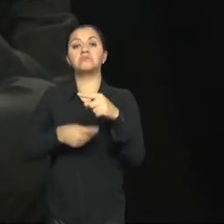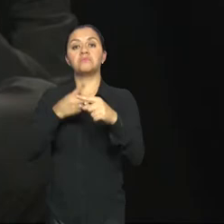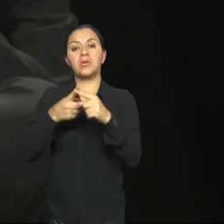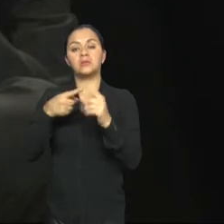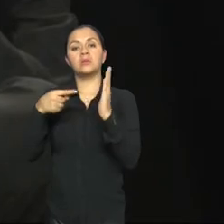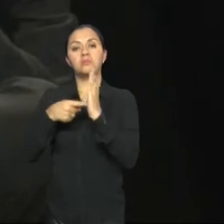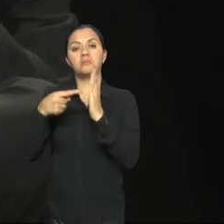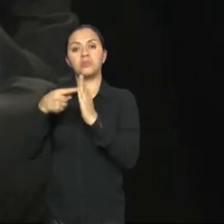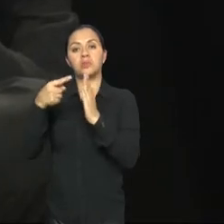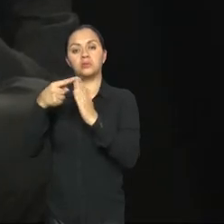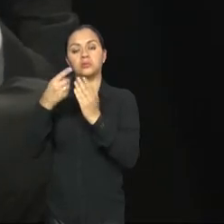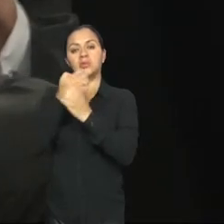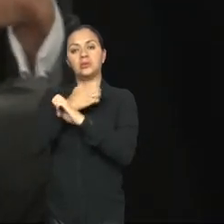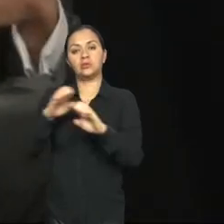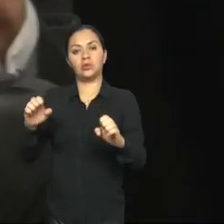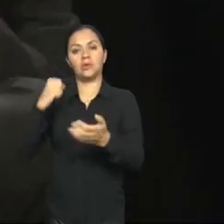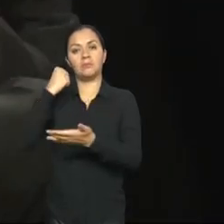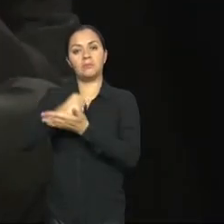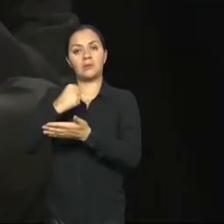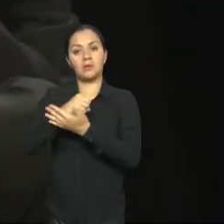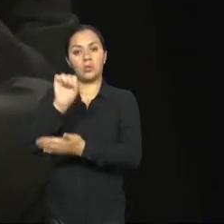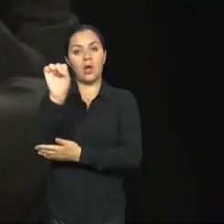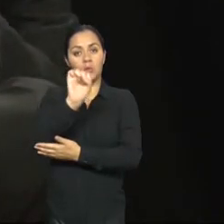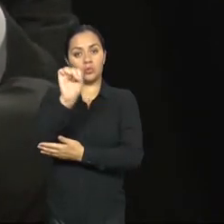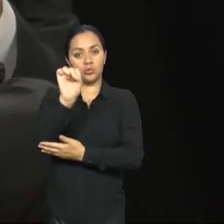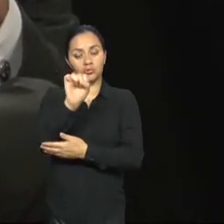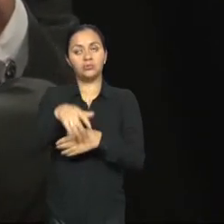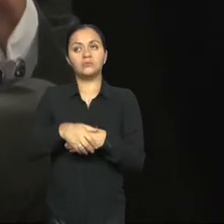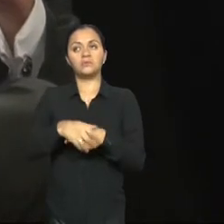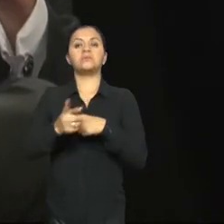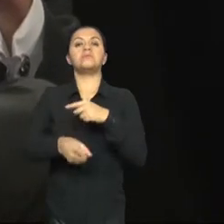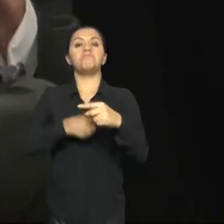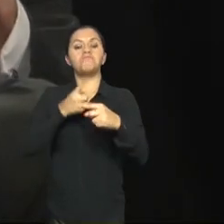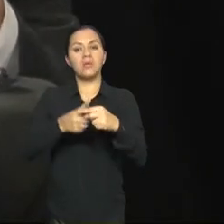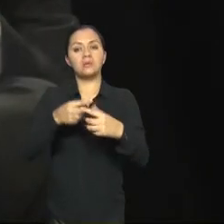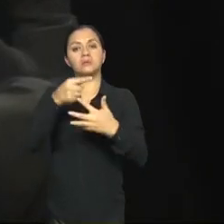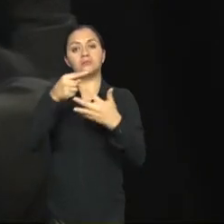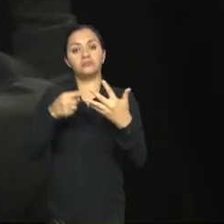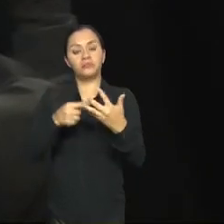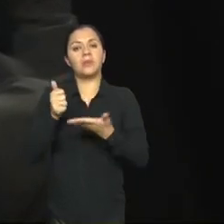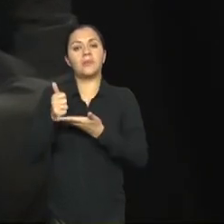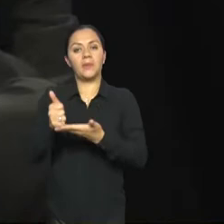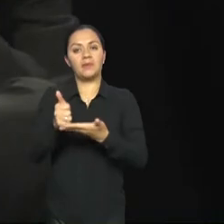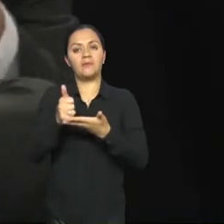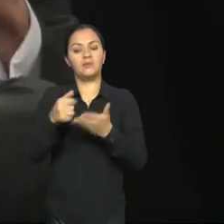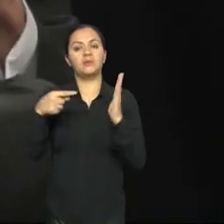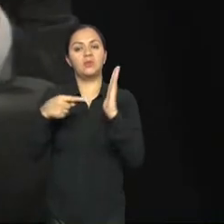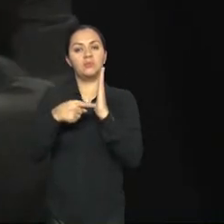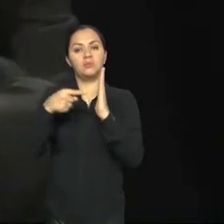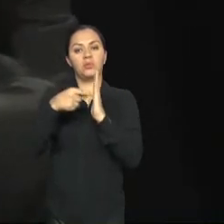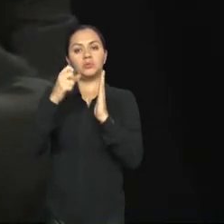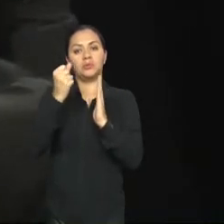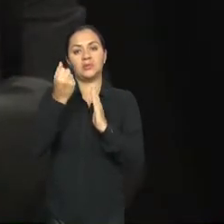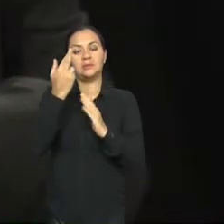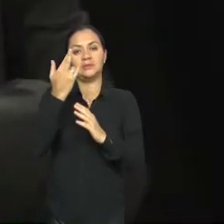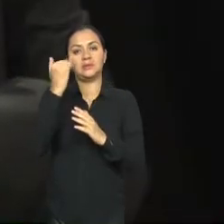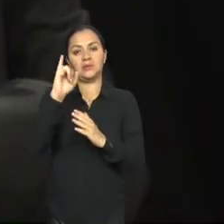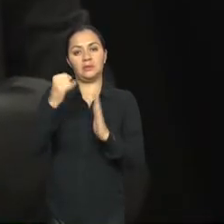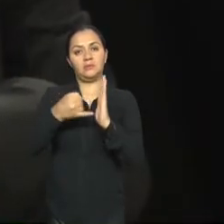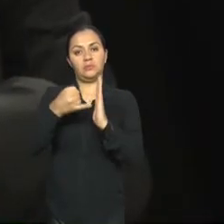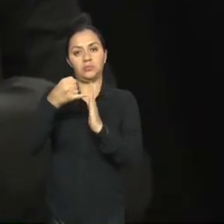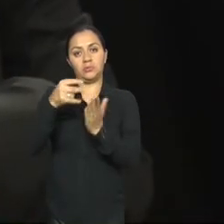a la matriculación vehicular. Y por otro lado, tenemos lo que se refiere a los beneficios en el impuesto a la renta de ser el pago de su